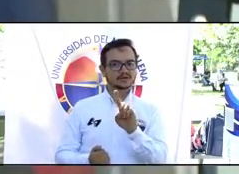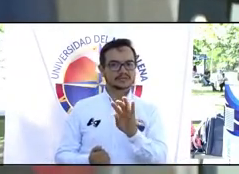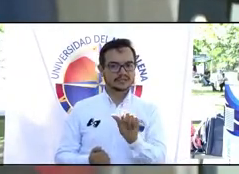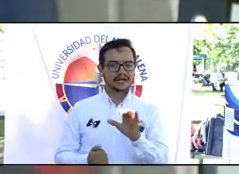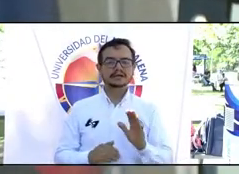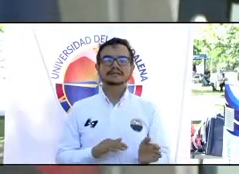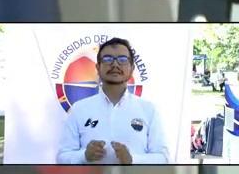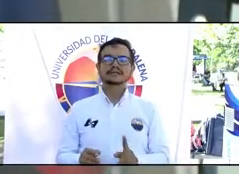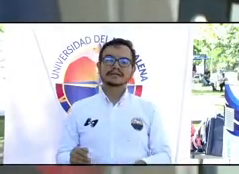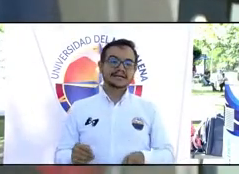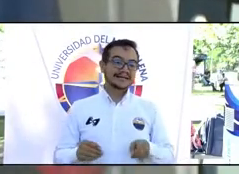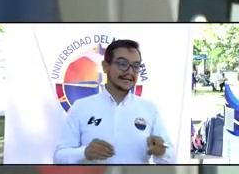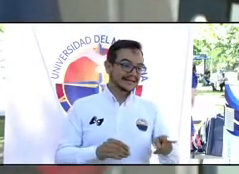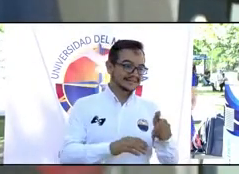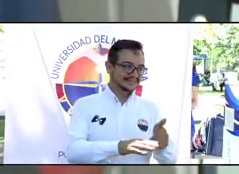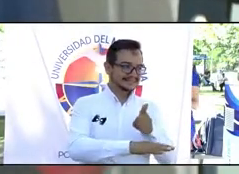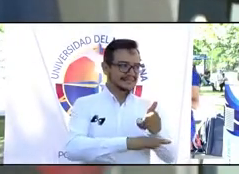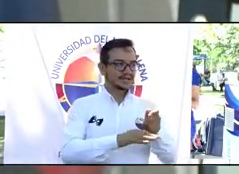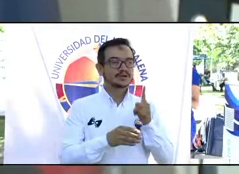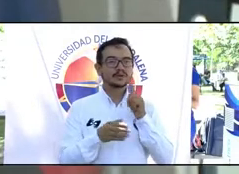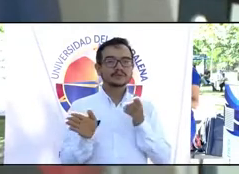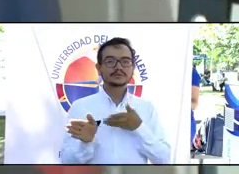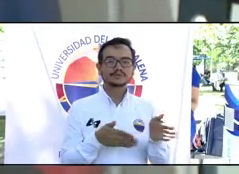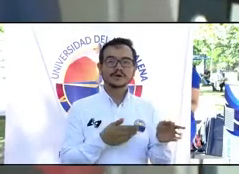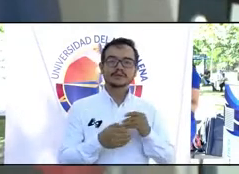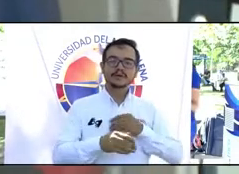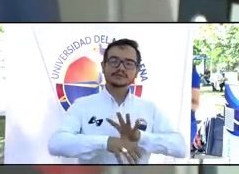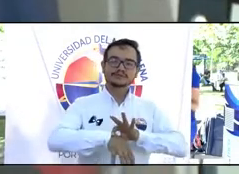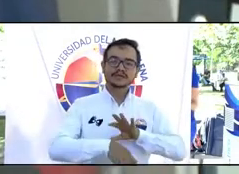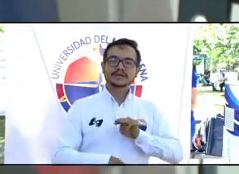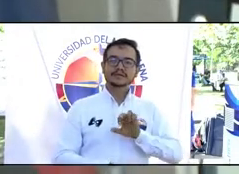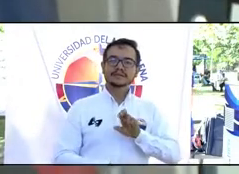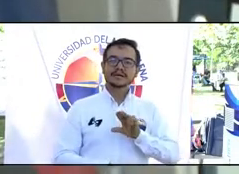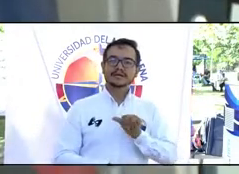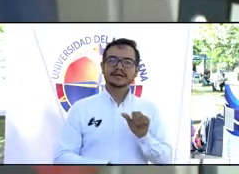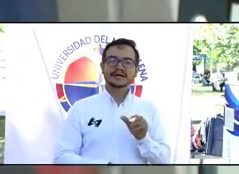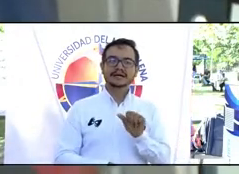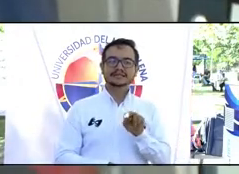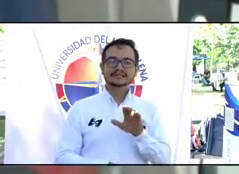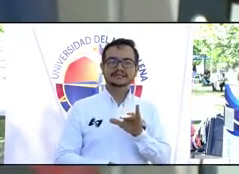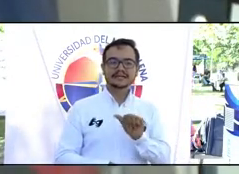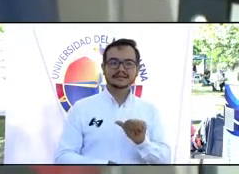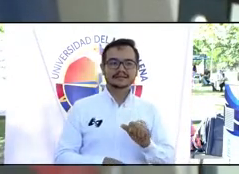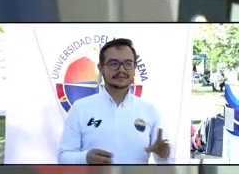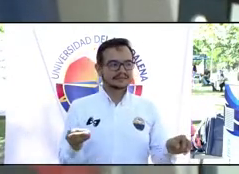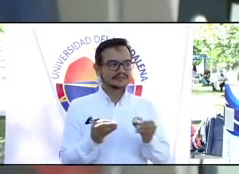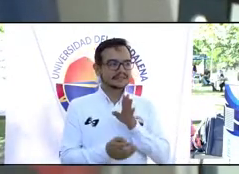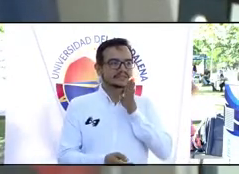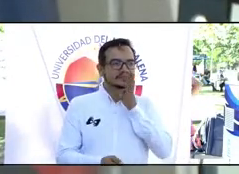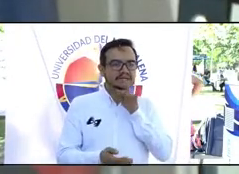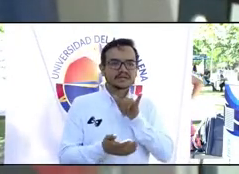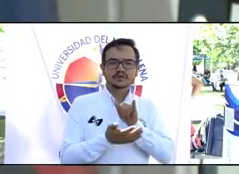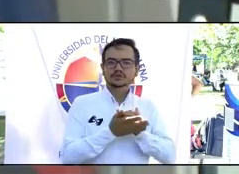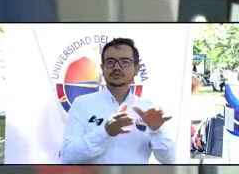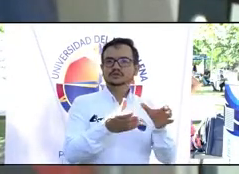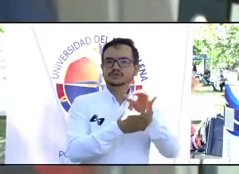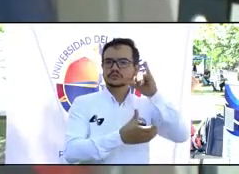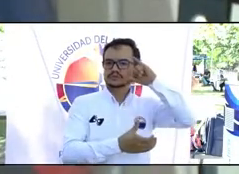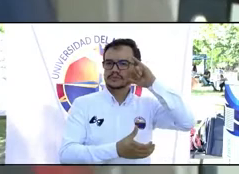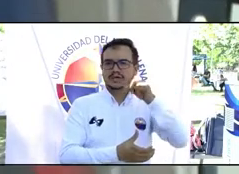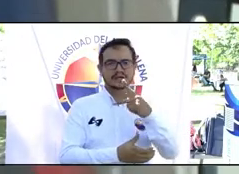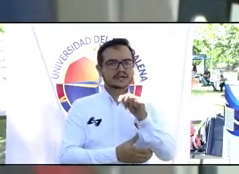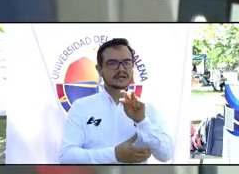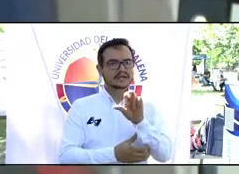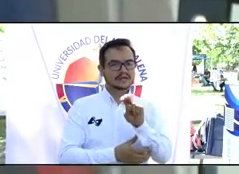programa de medicina, María Angélica Meñaca, a la directora del programa de psicología, Karen Ávila, a los